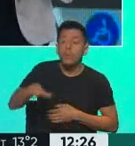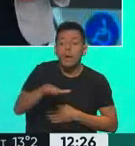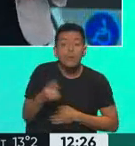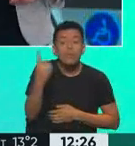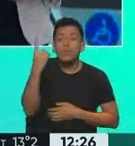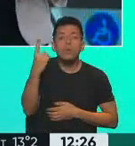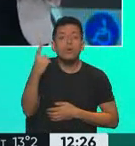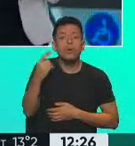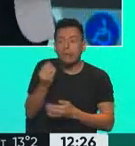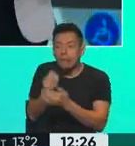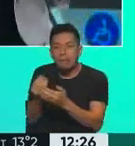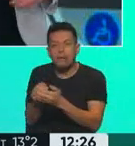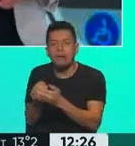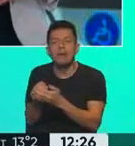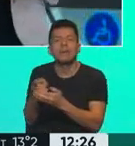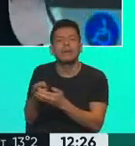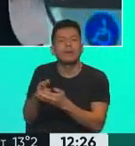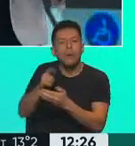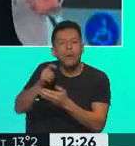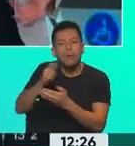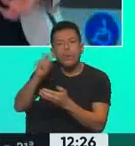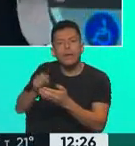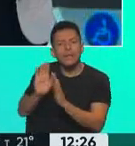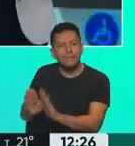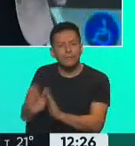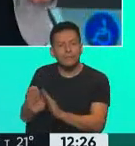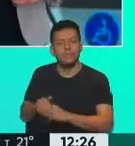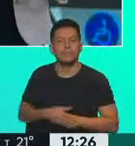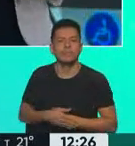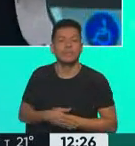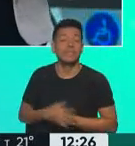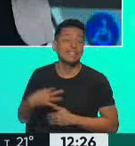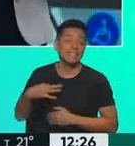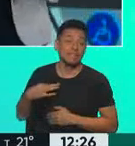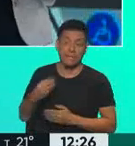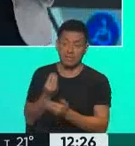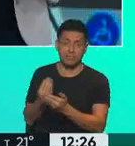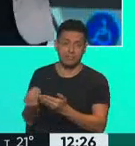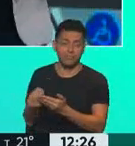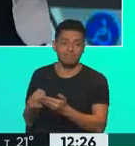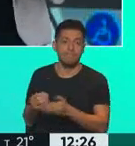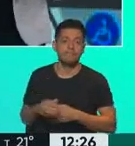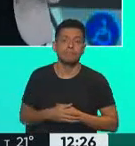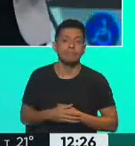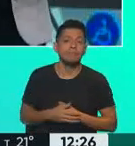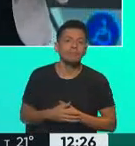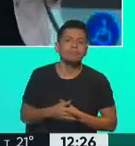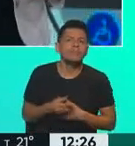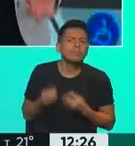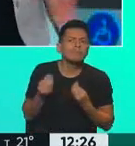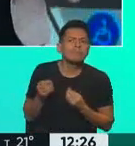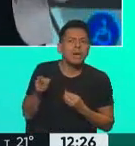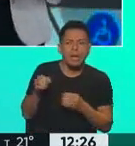se decía riesgo conservaban las fuerzas ucranianas y los civiles que bueno hasta el final no se sabe qué estaba pasando